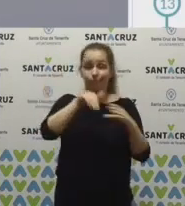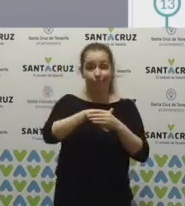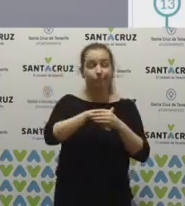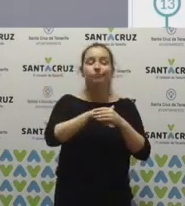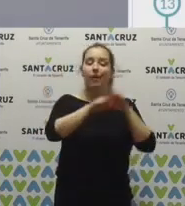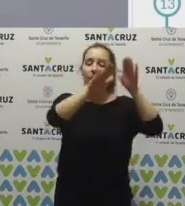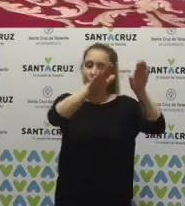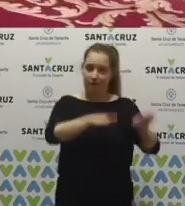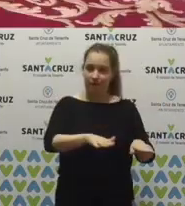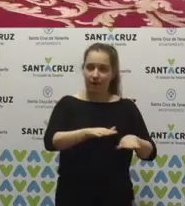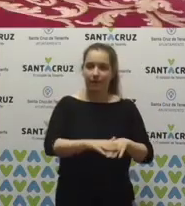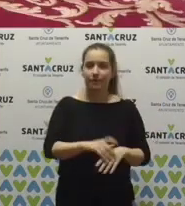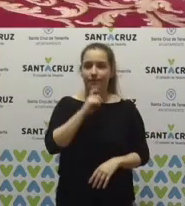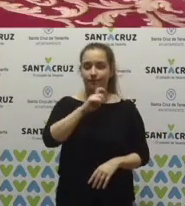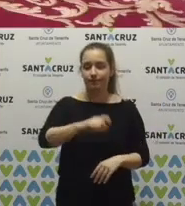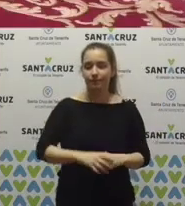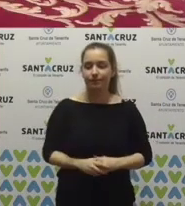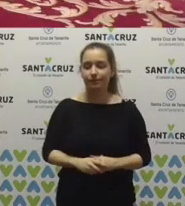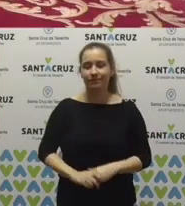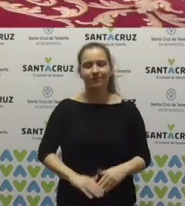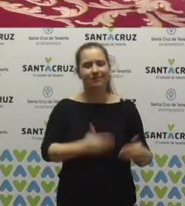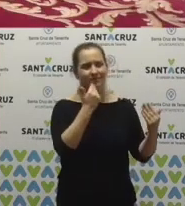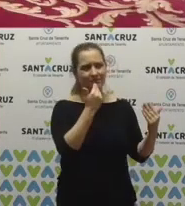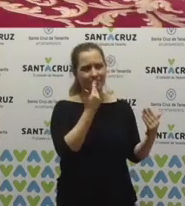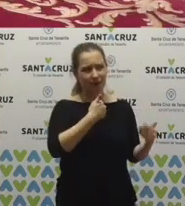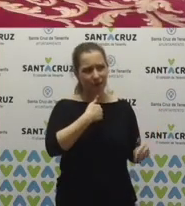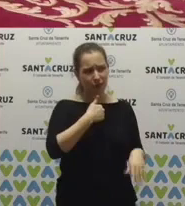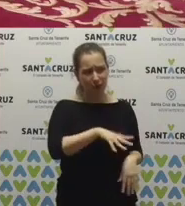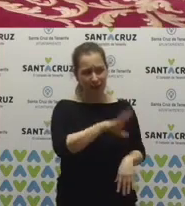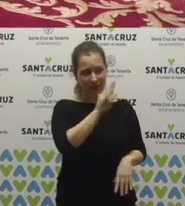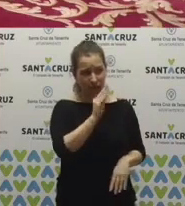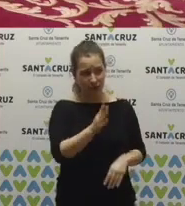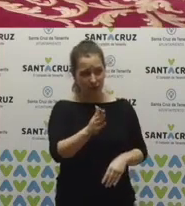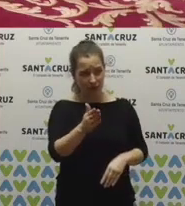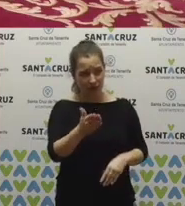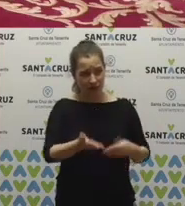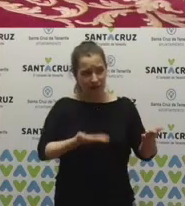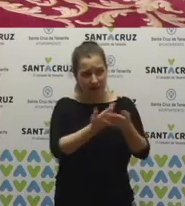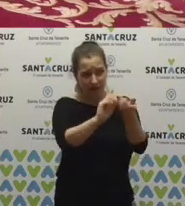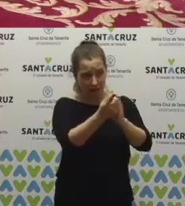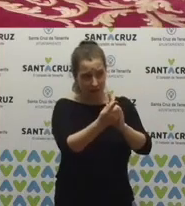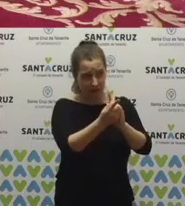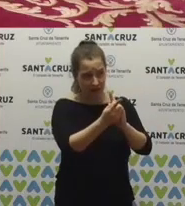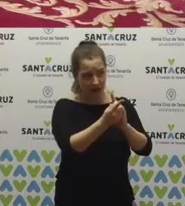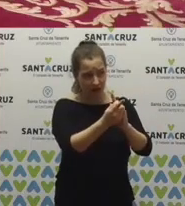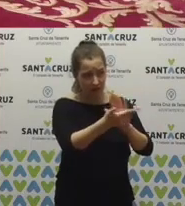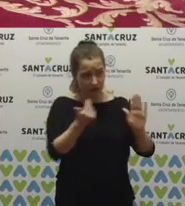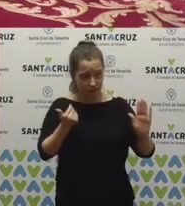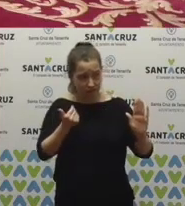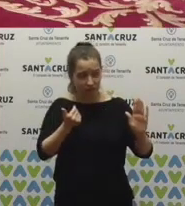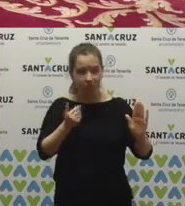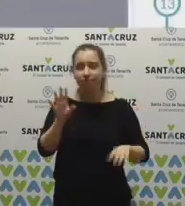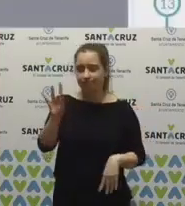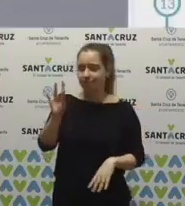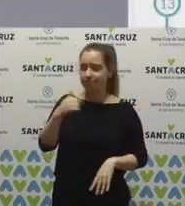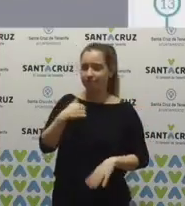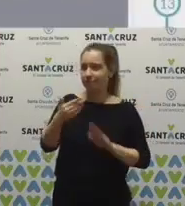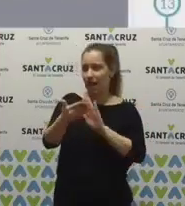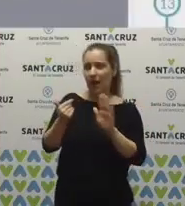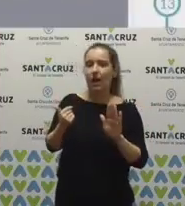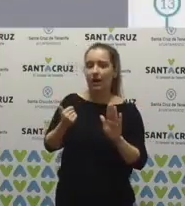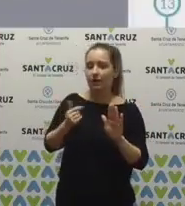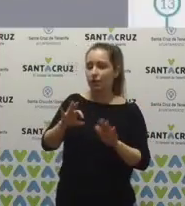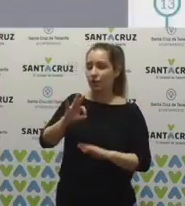muchas gracias señor tarife interpretó que retiró la enmienda sí sí retiro perdón es el señor alcalde se hace falta muchas